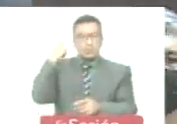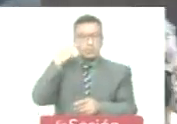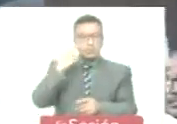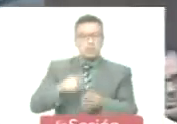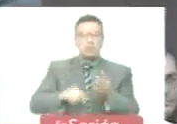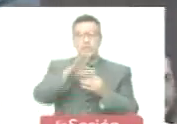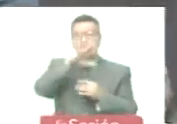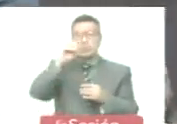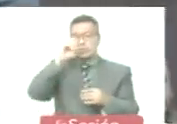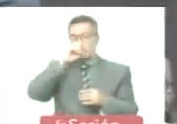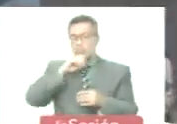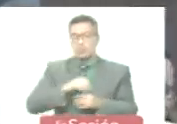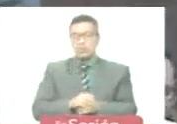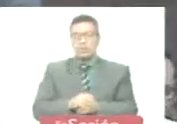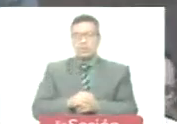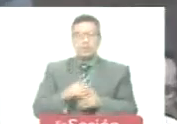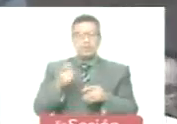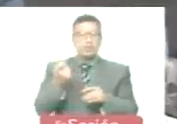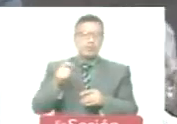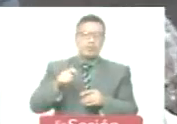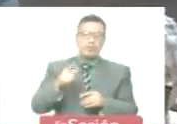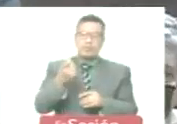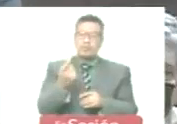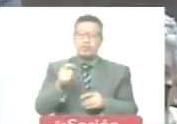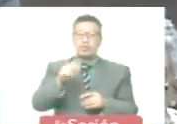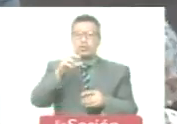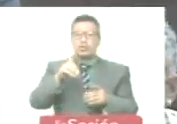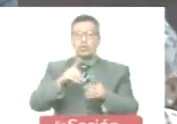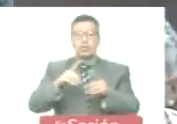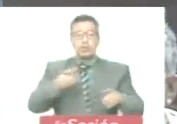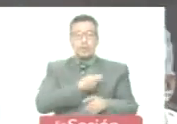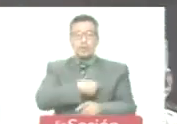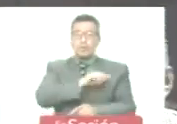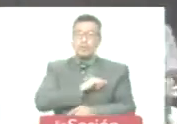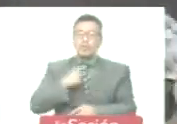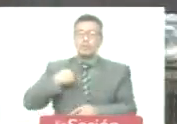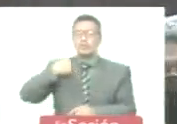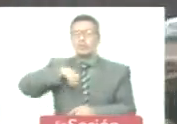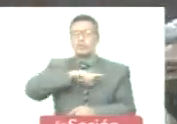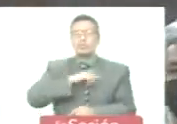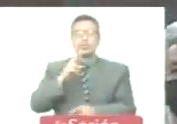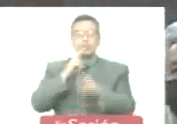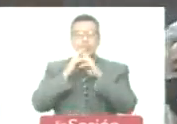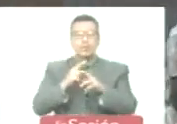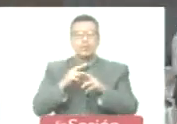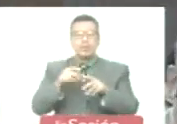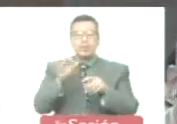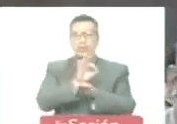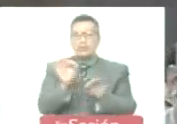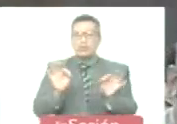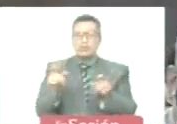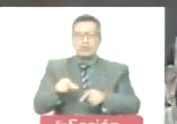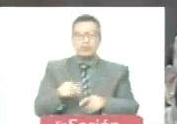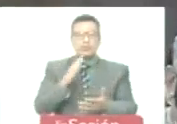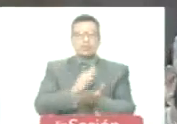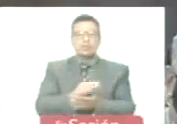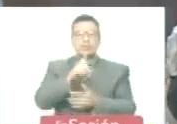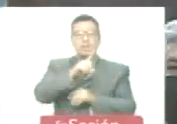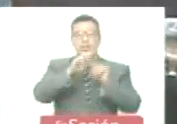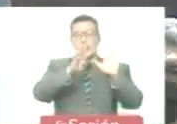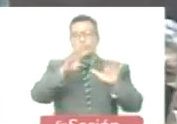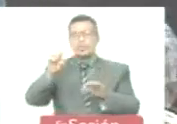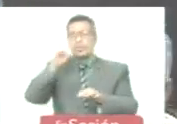500 años no eran suficientes de dominio español. Nosotros preguntamos sin responderle a nadie en particular, pero 192